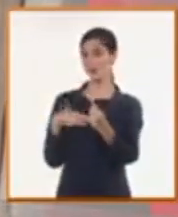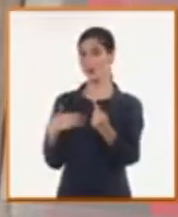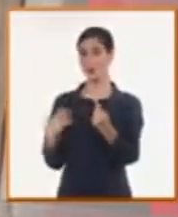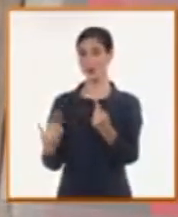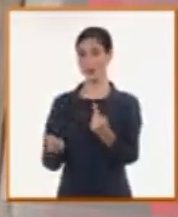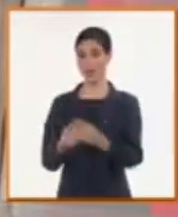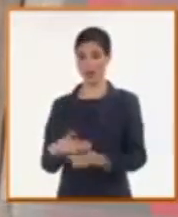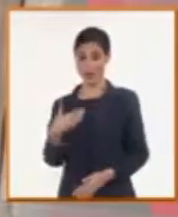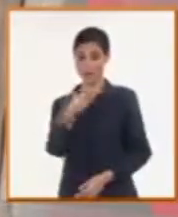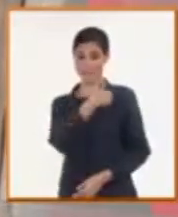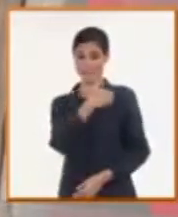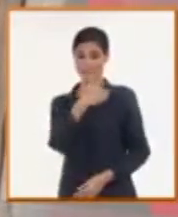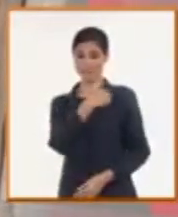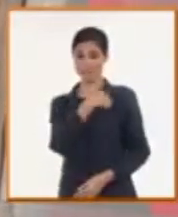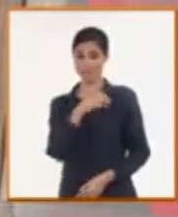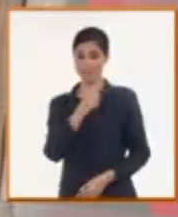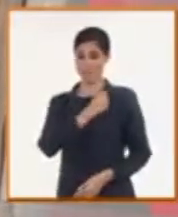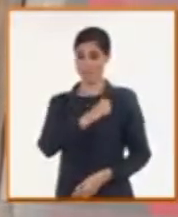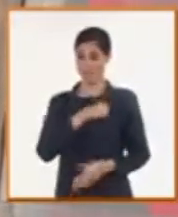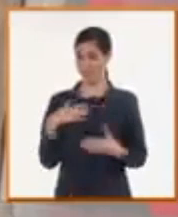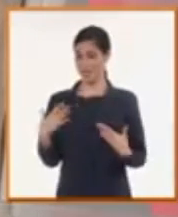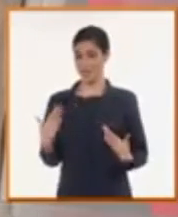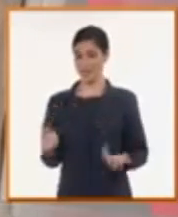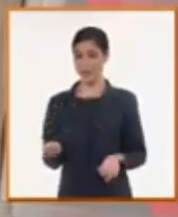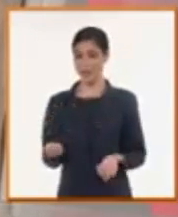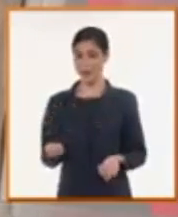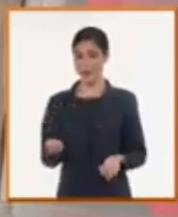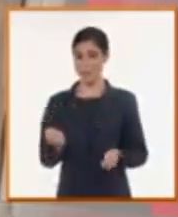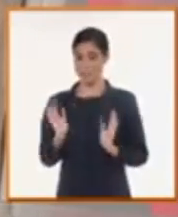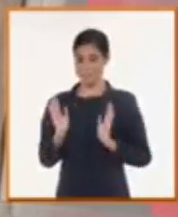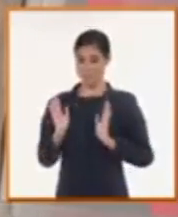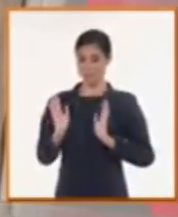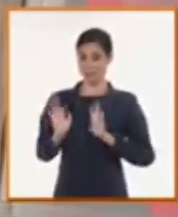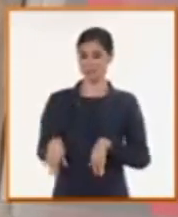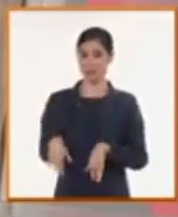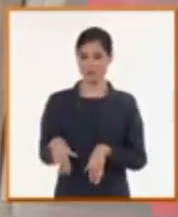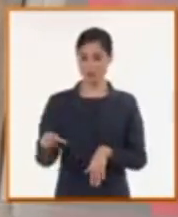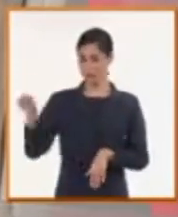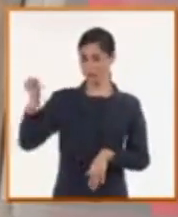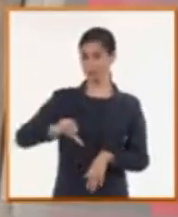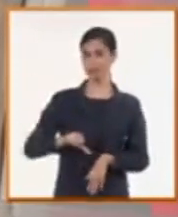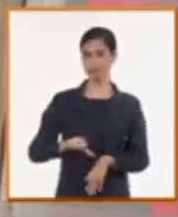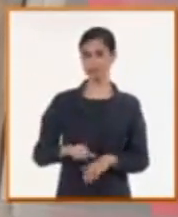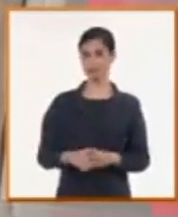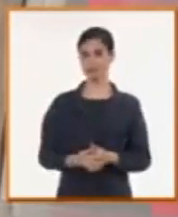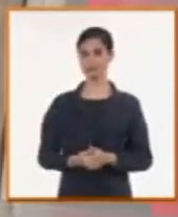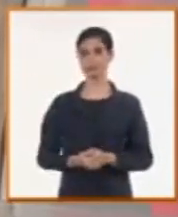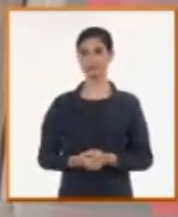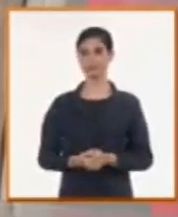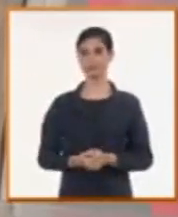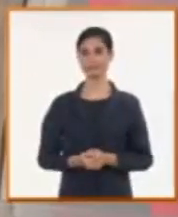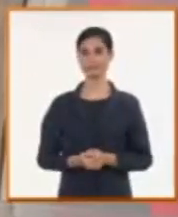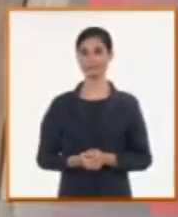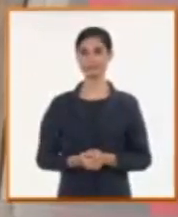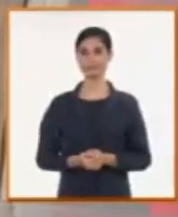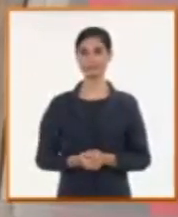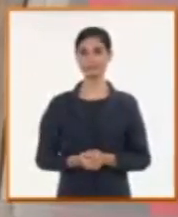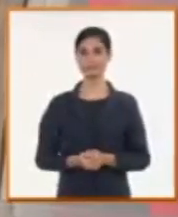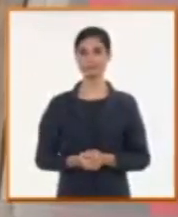fuerzas de la FAPLA. Y realmente hay que decir que a partir de ese momento